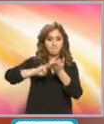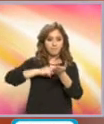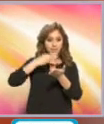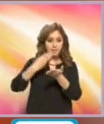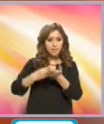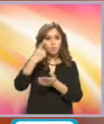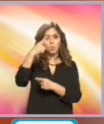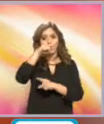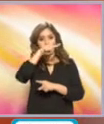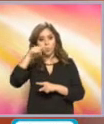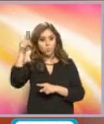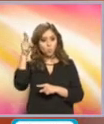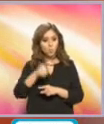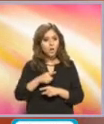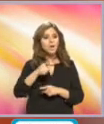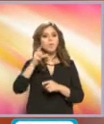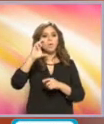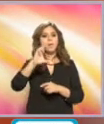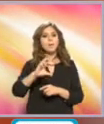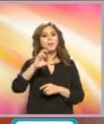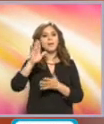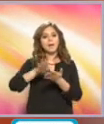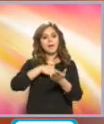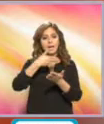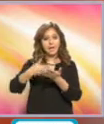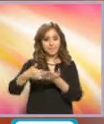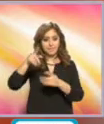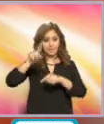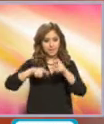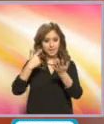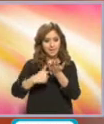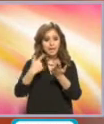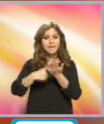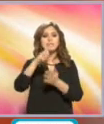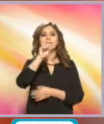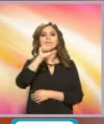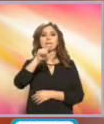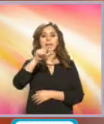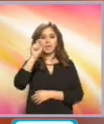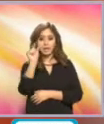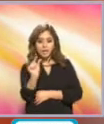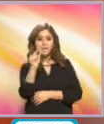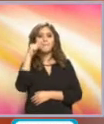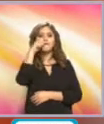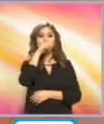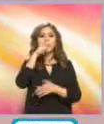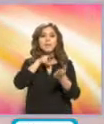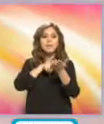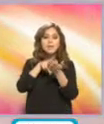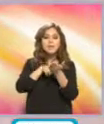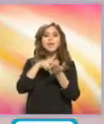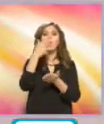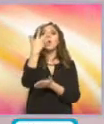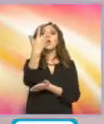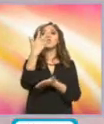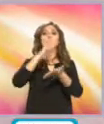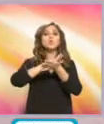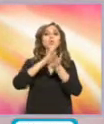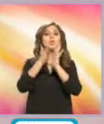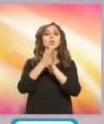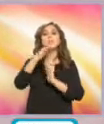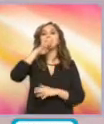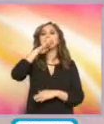de crema baja en grasa Sal de grano. pimienta negra, y 8 tortillas de maíz. Qué rico y sencillo. Sencillo. Como